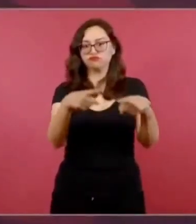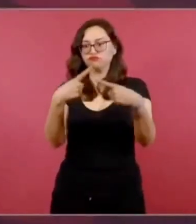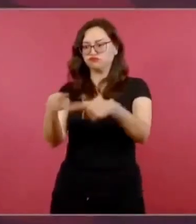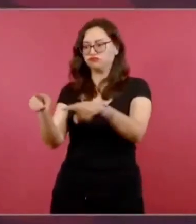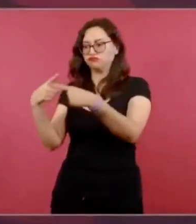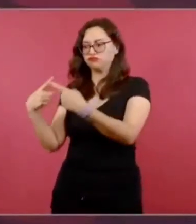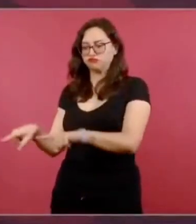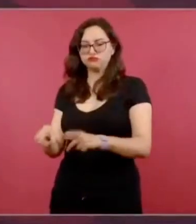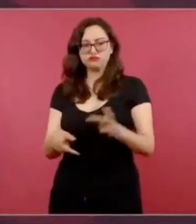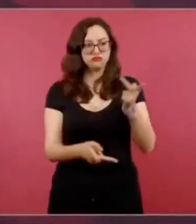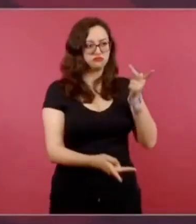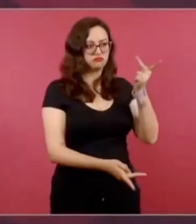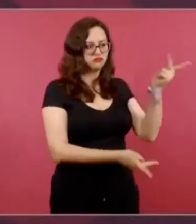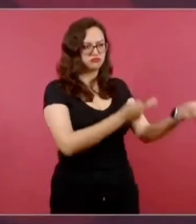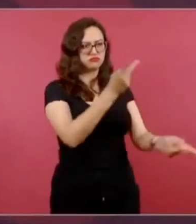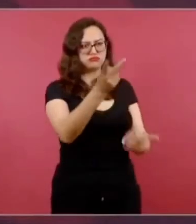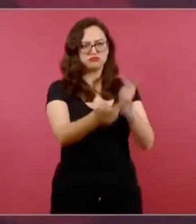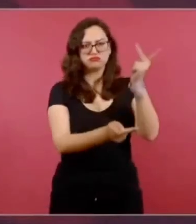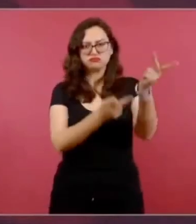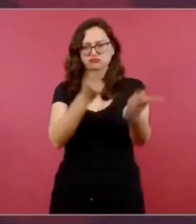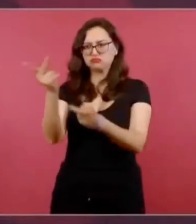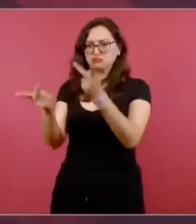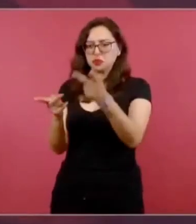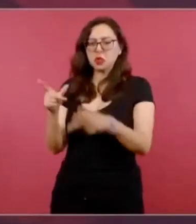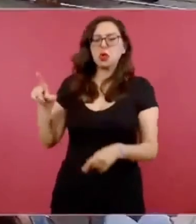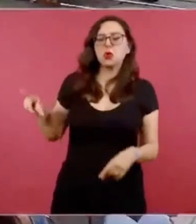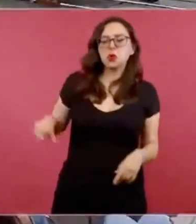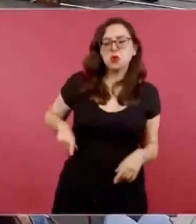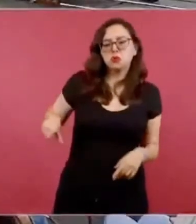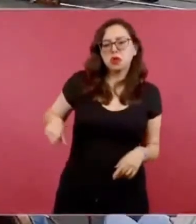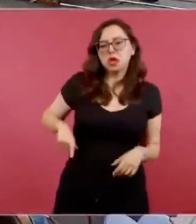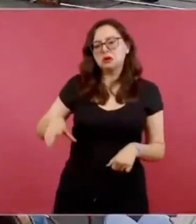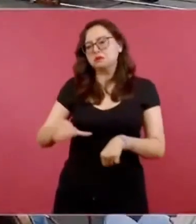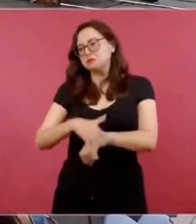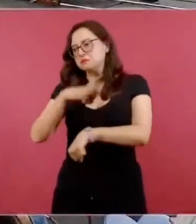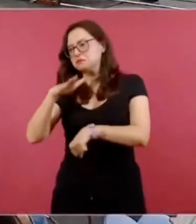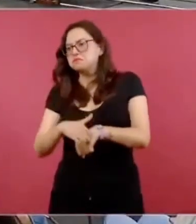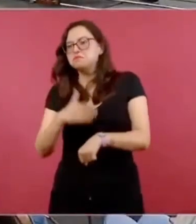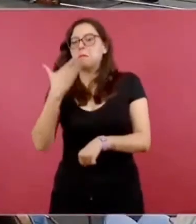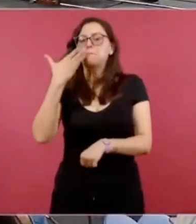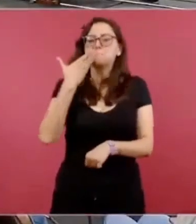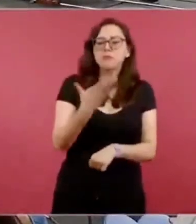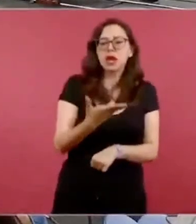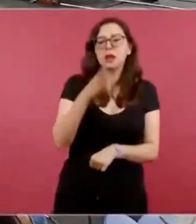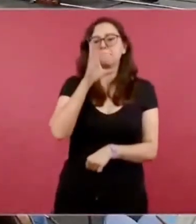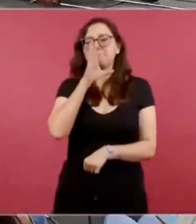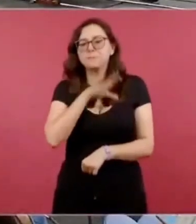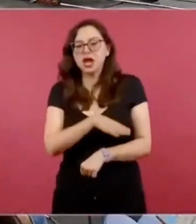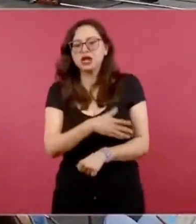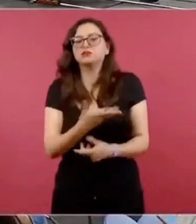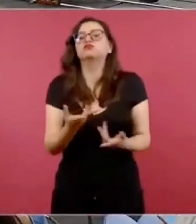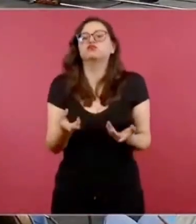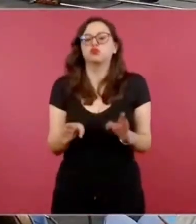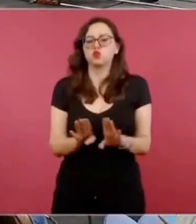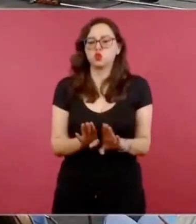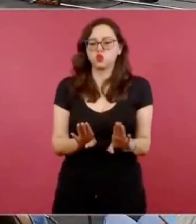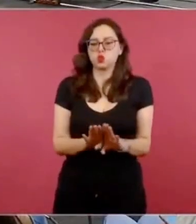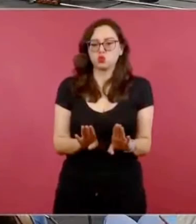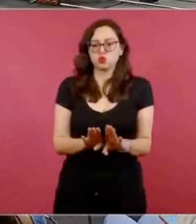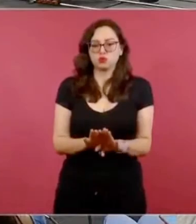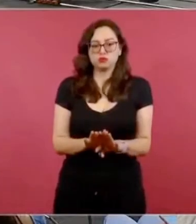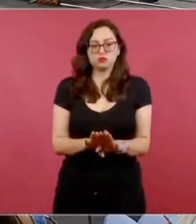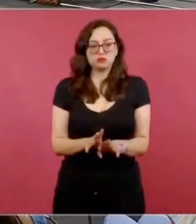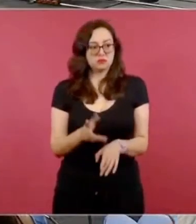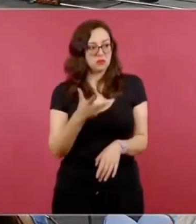sobre las autoridades, cómo están valoradas las autoridades en México. ¿No la